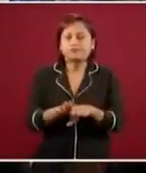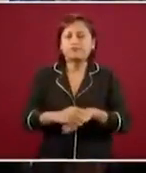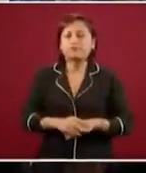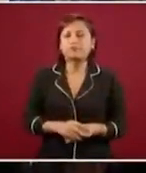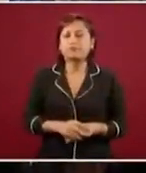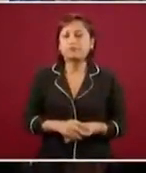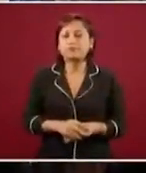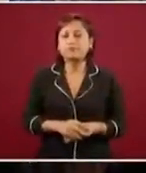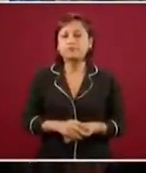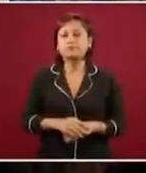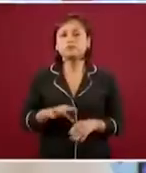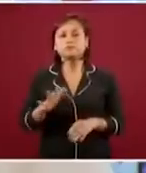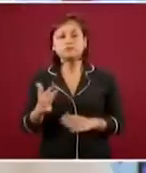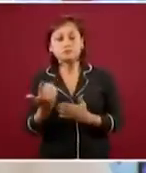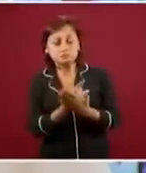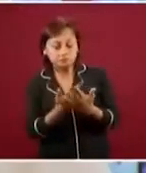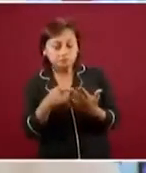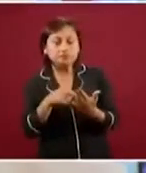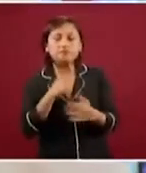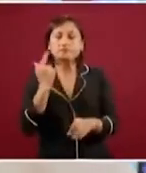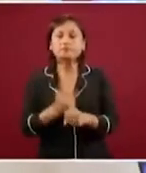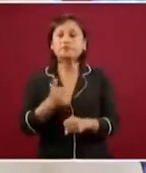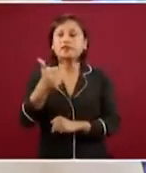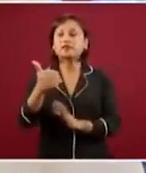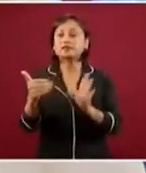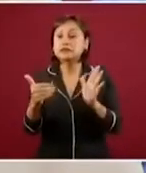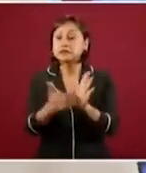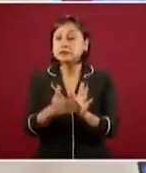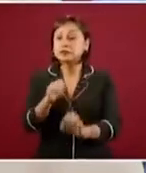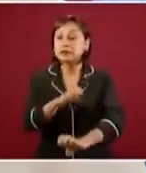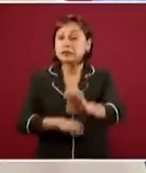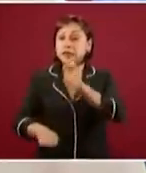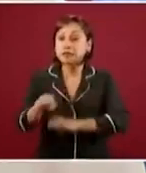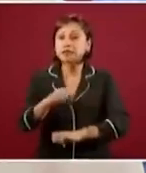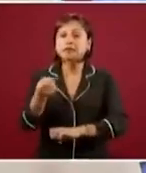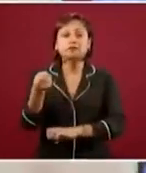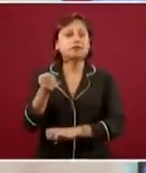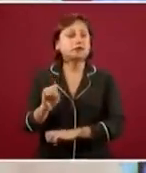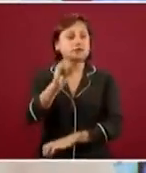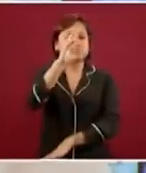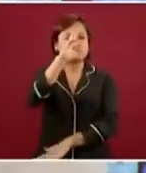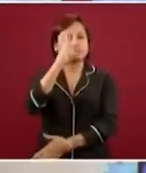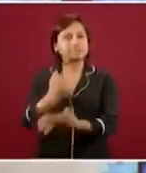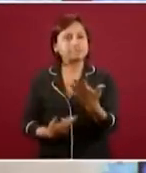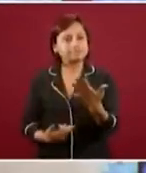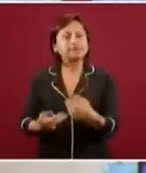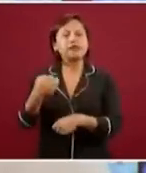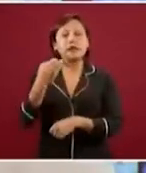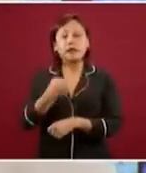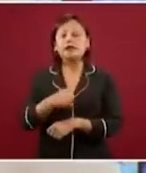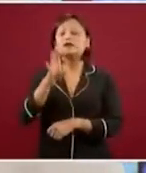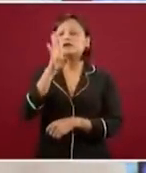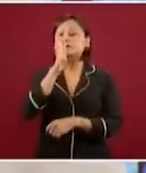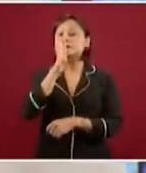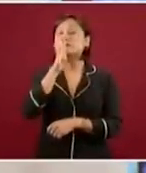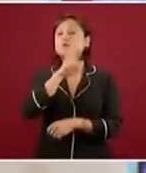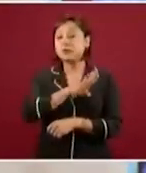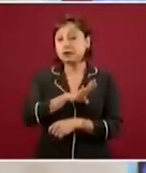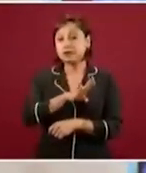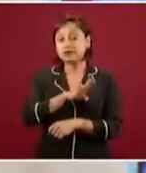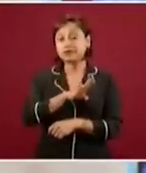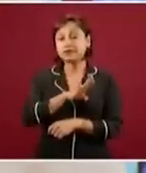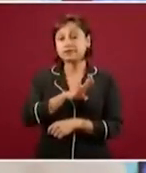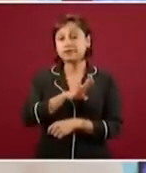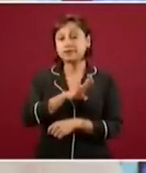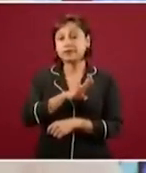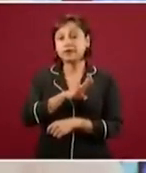6,000 empresas de subcontratación abusiva que pudieran estar afectando a los